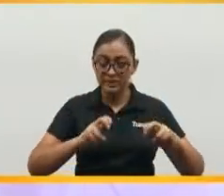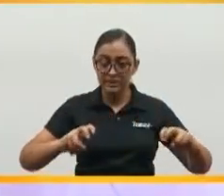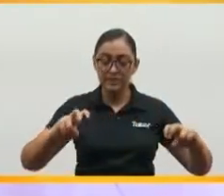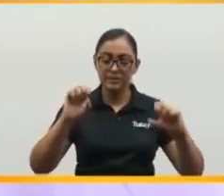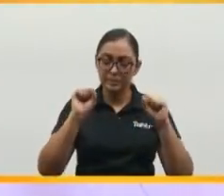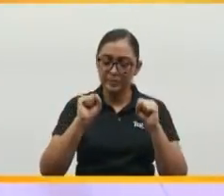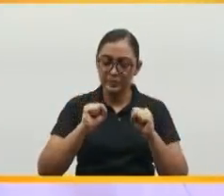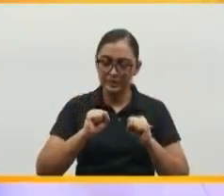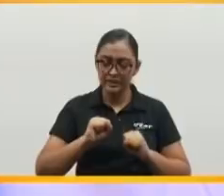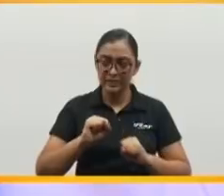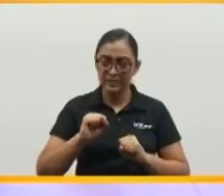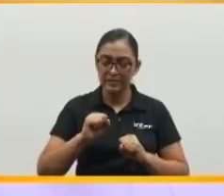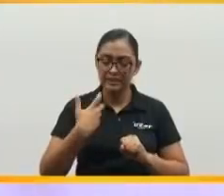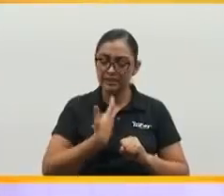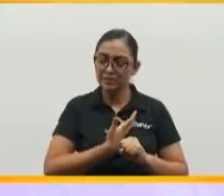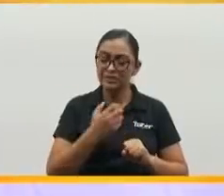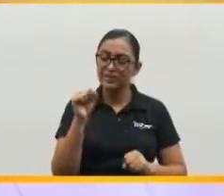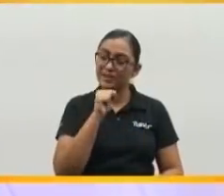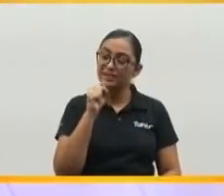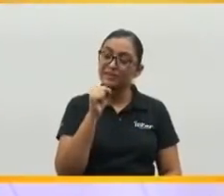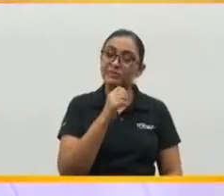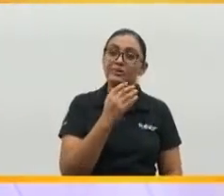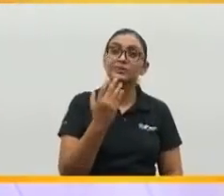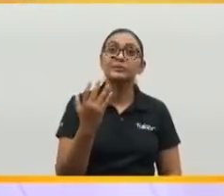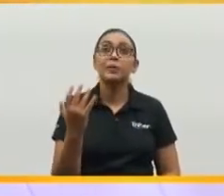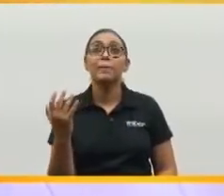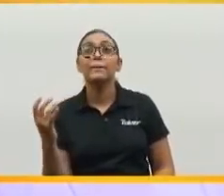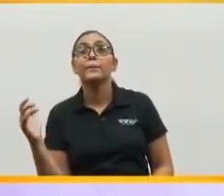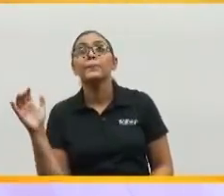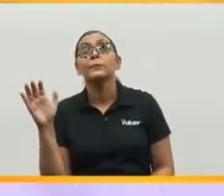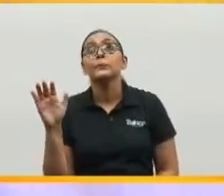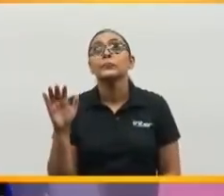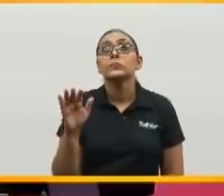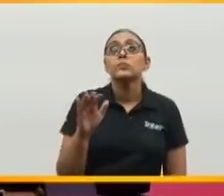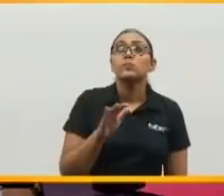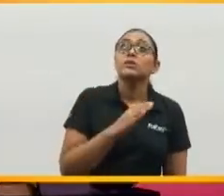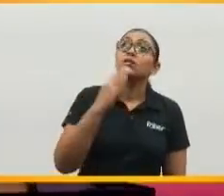decimos la última vez, ven, Espíritu, ven, y oramos por los amigos.